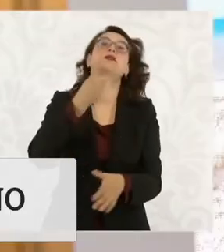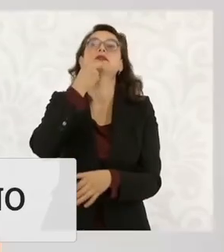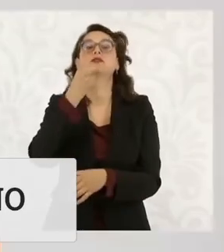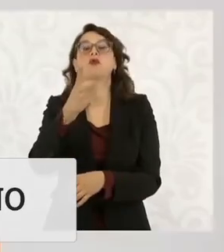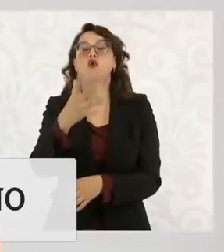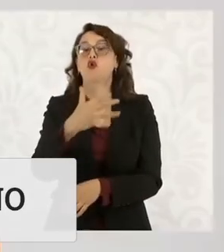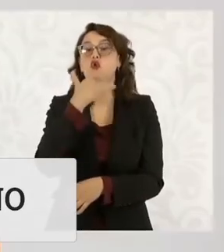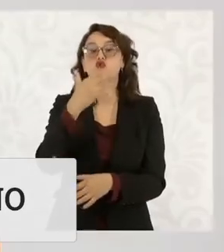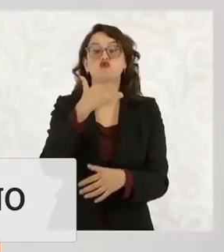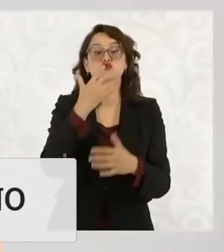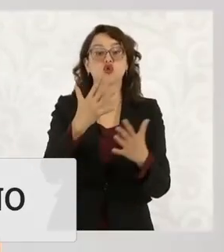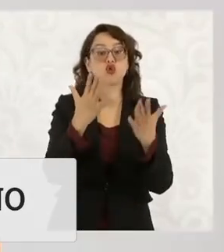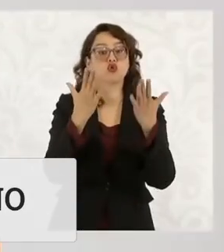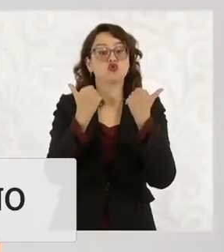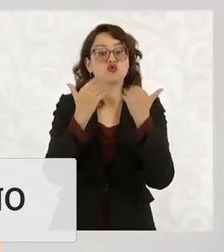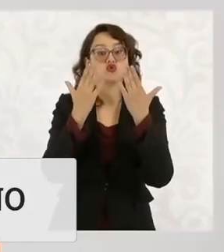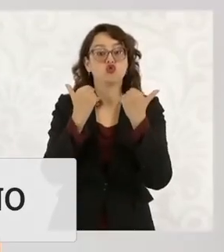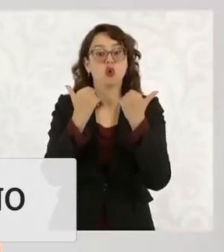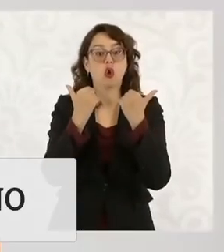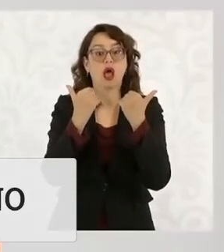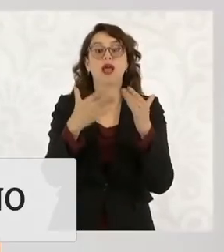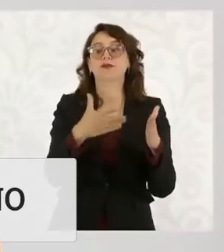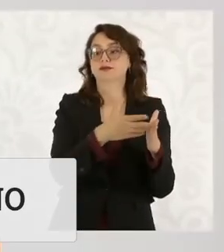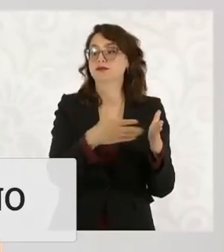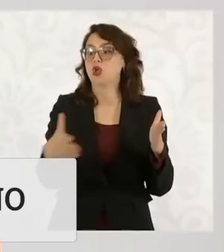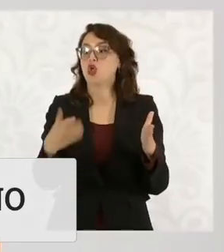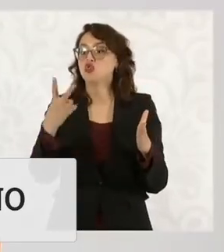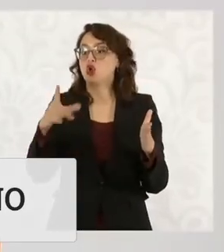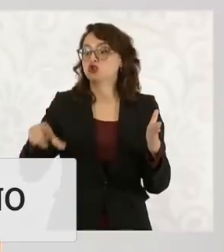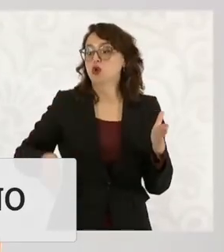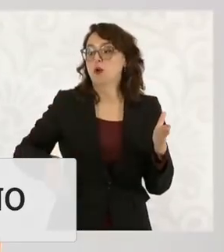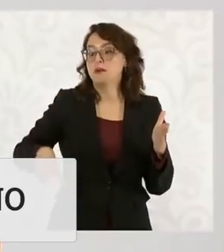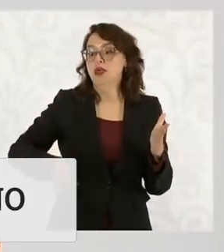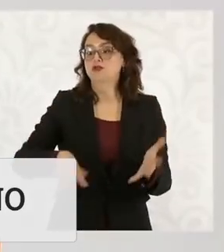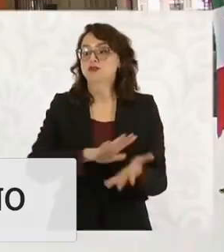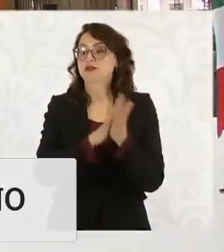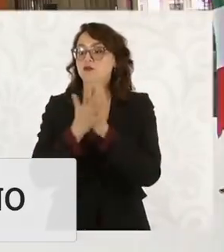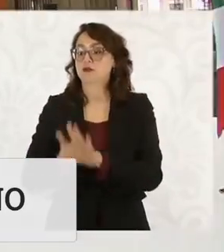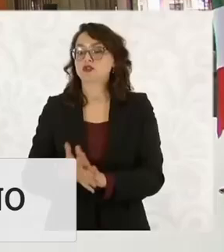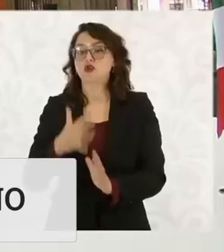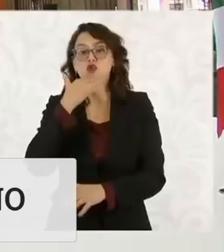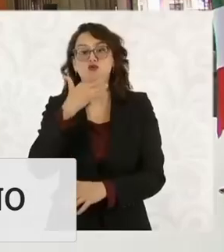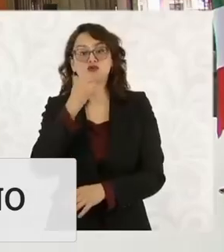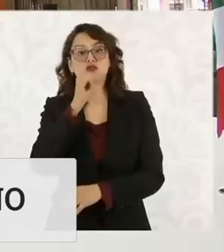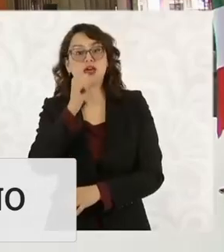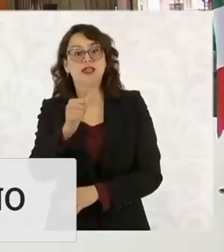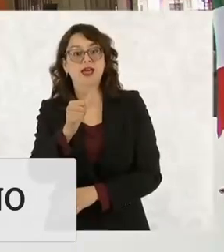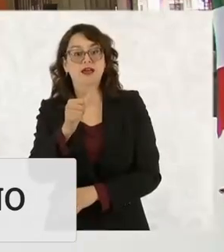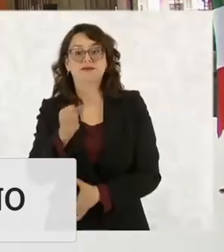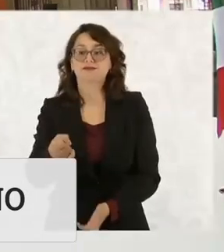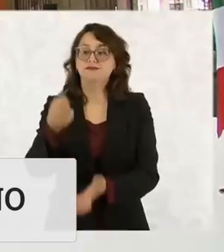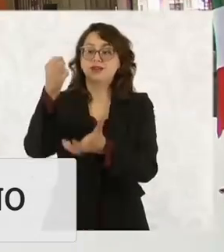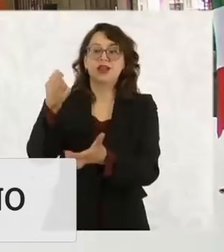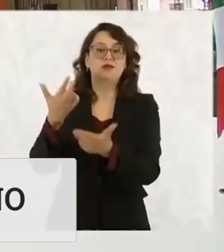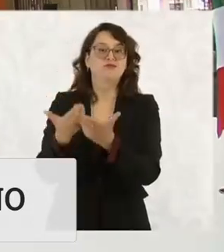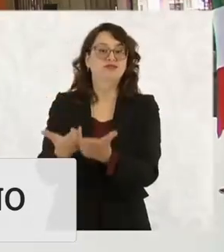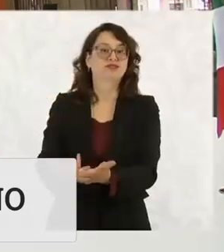hay corrupción, como en los gobiernos de la transformación, alcanza para más.